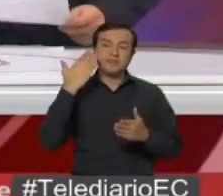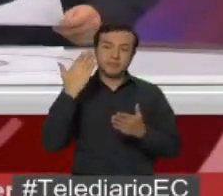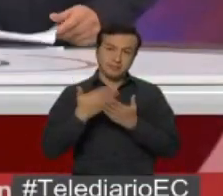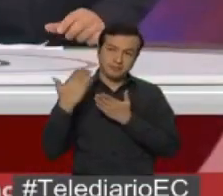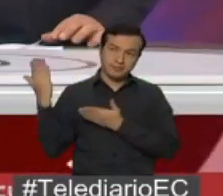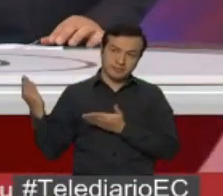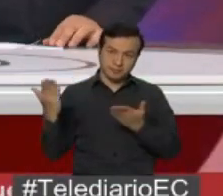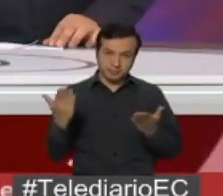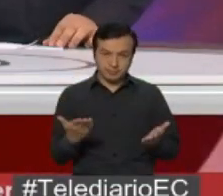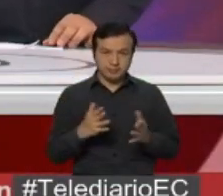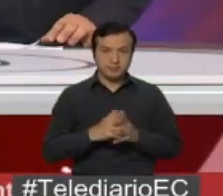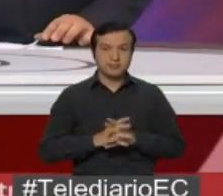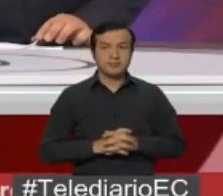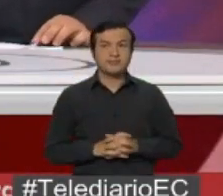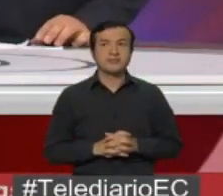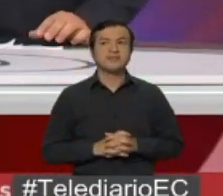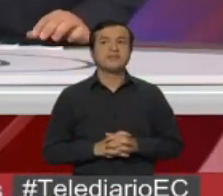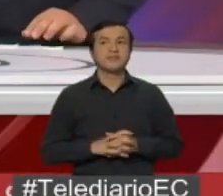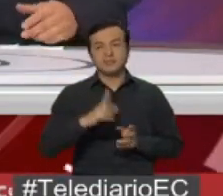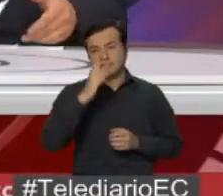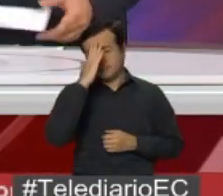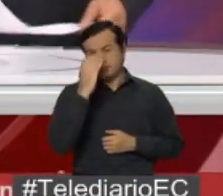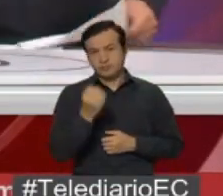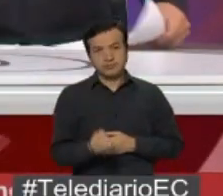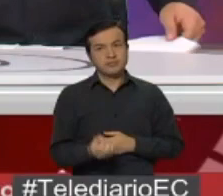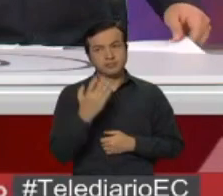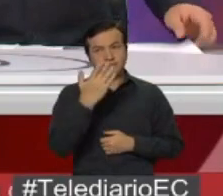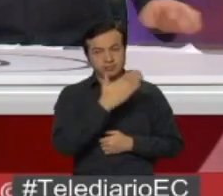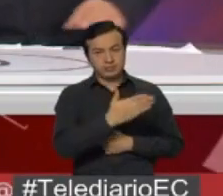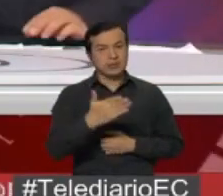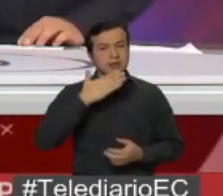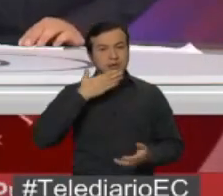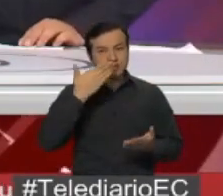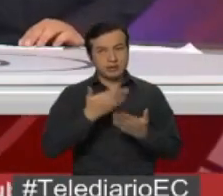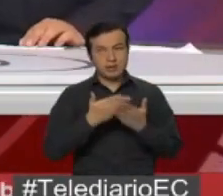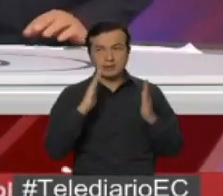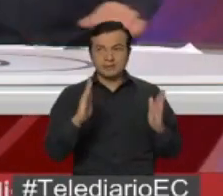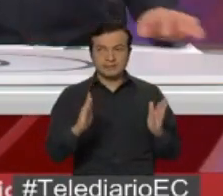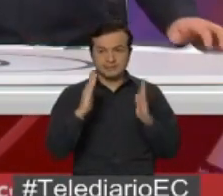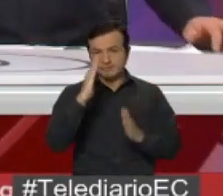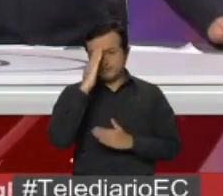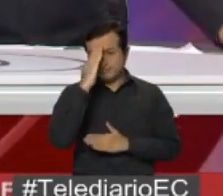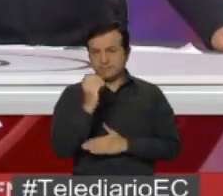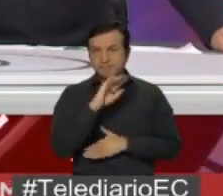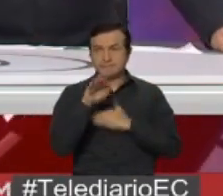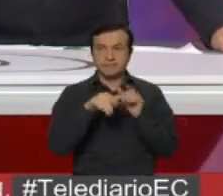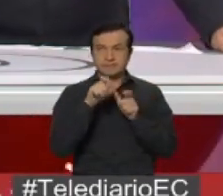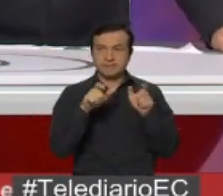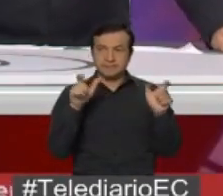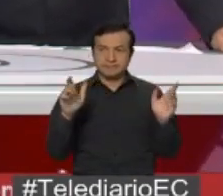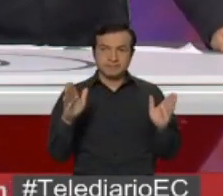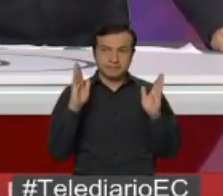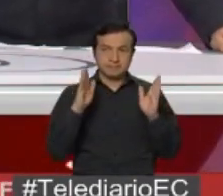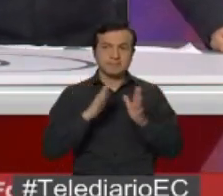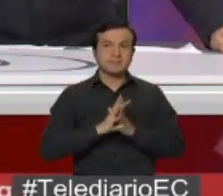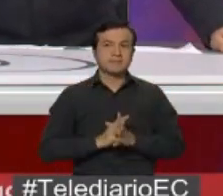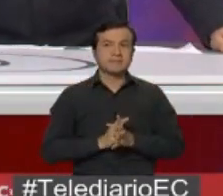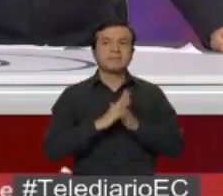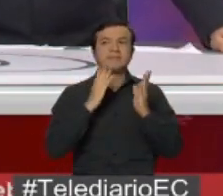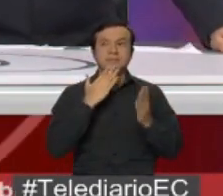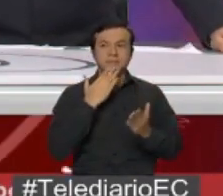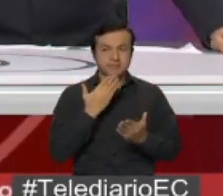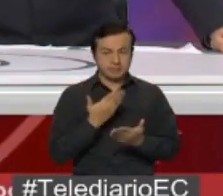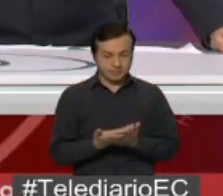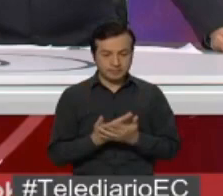acompañarnos en buenos días a usted muchas gracias por la invitación buenos días a todos quienes escuchan en noticiero muchas gracias